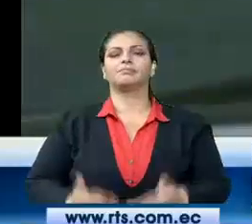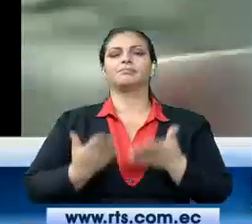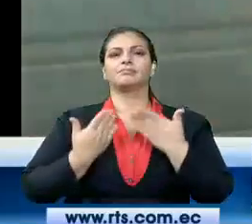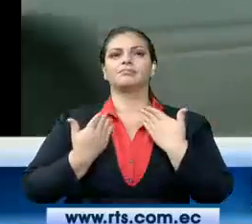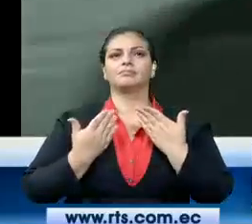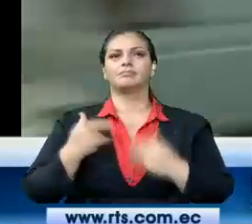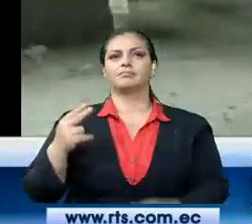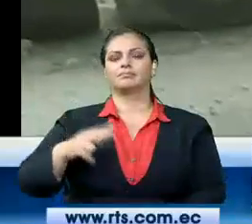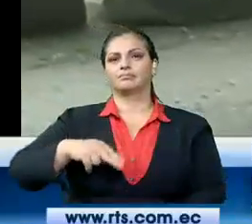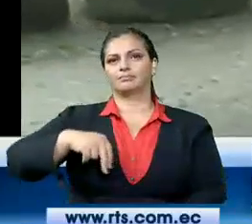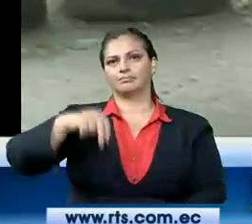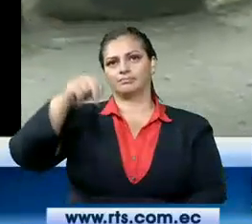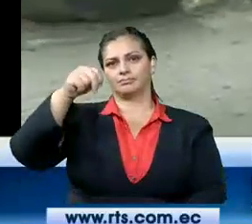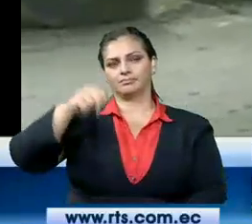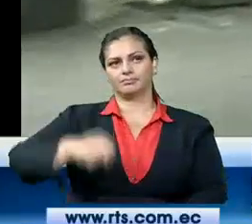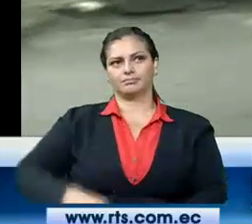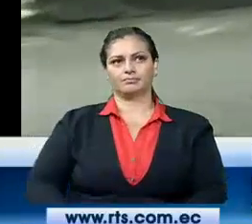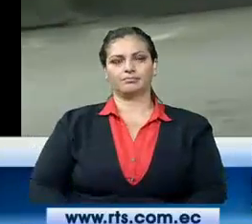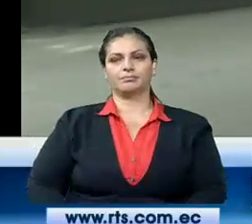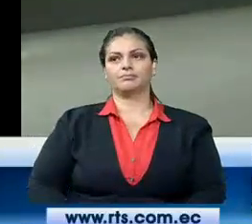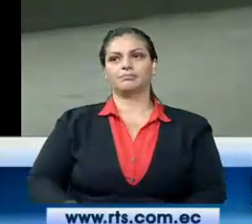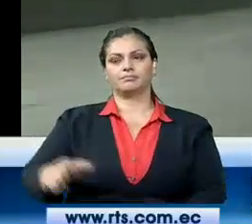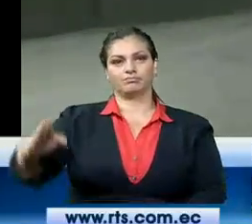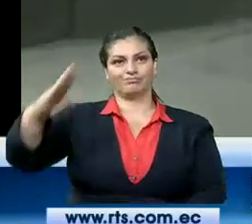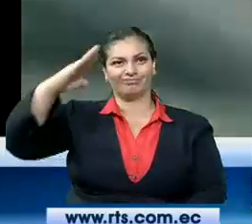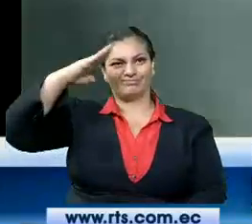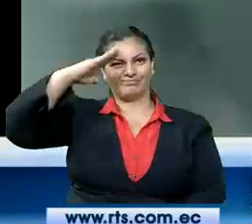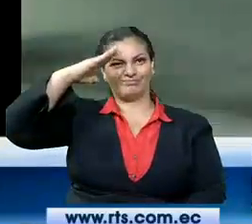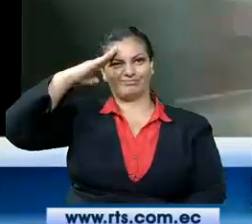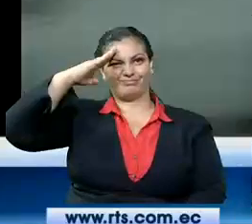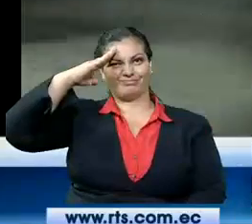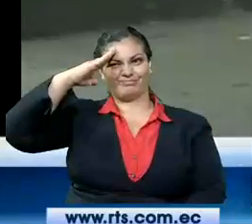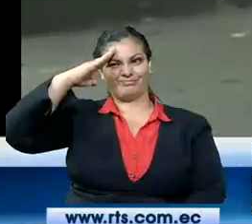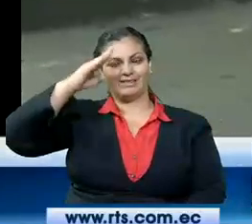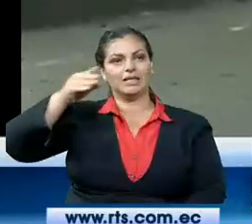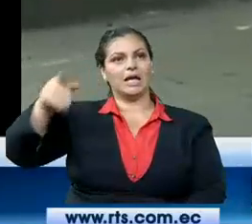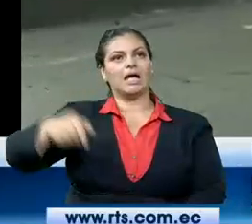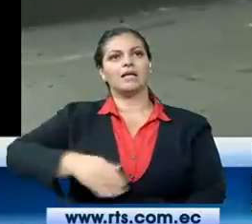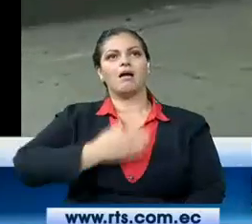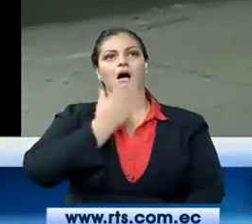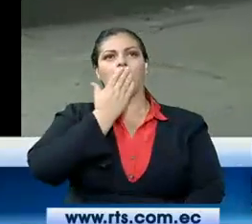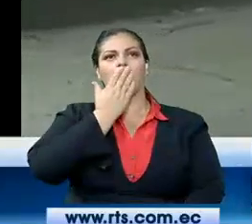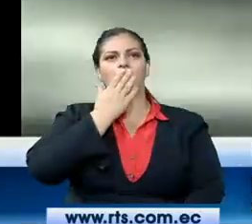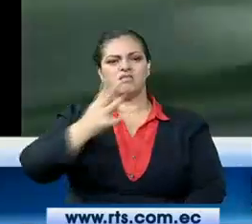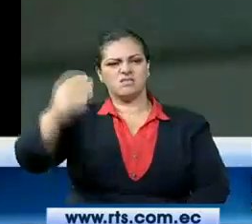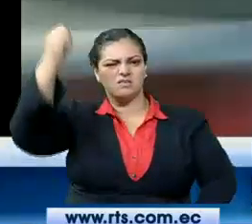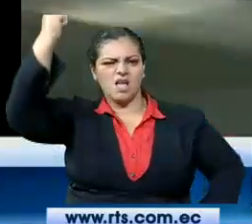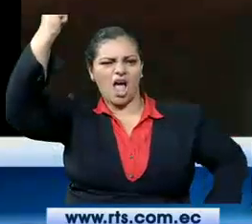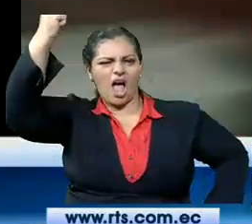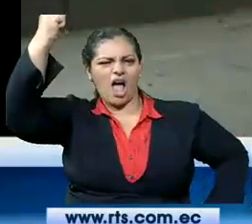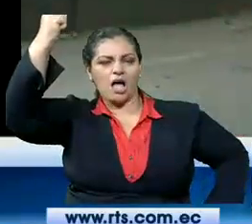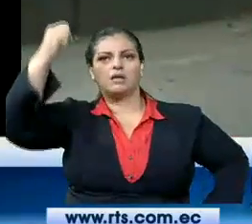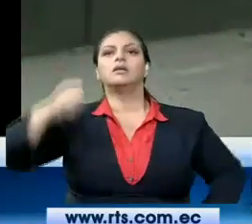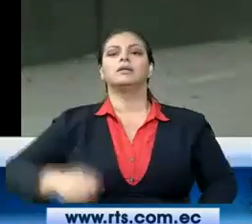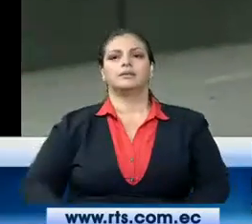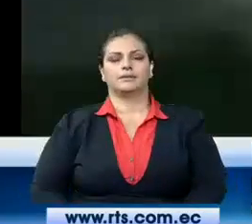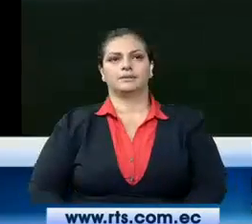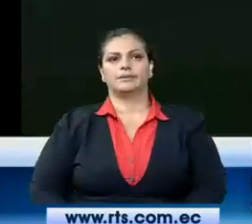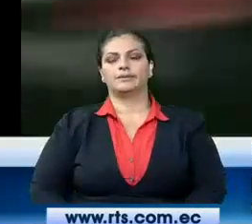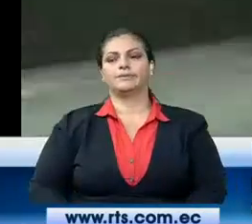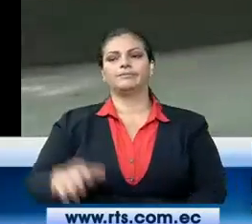Guayaquil, frente al Quinto Guayas. Solución al problema, afortunadamente. Mañana ya no estarán aquí estos